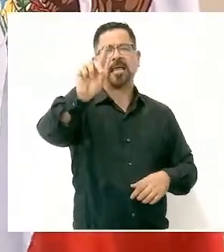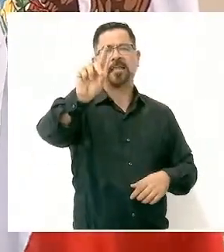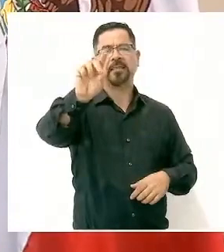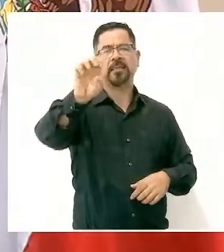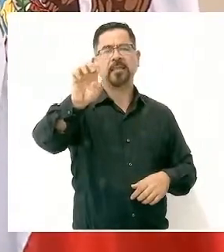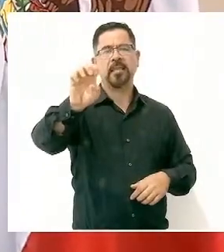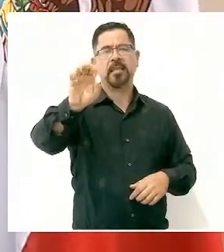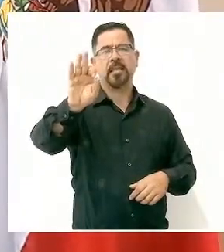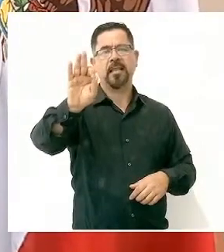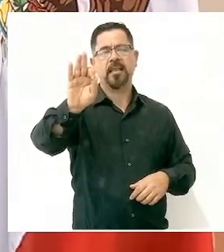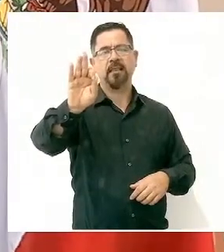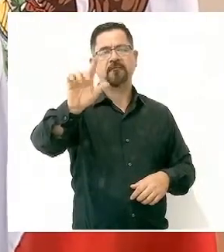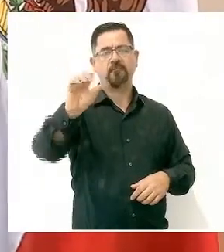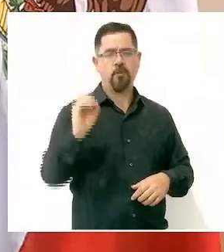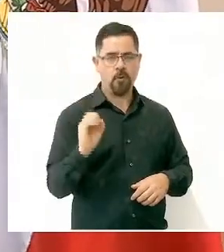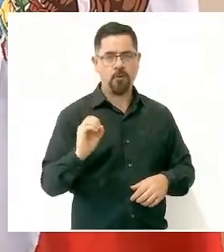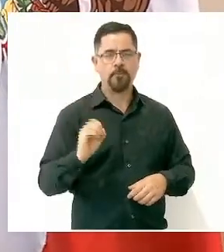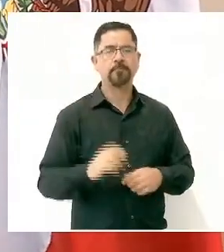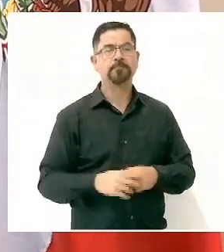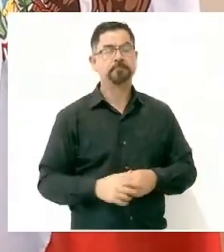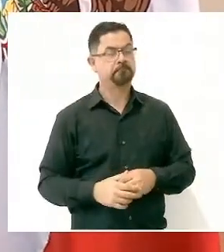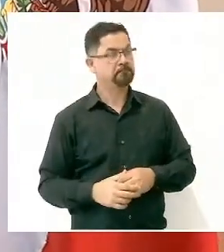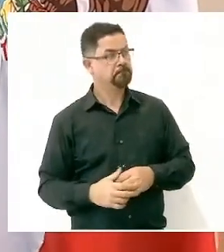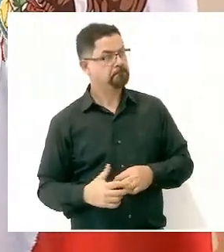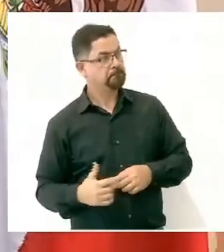y él